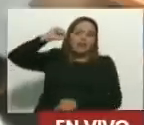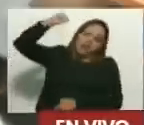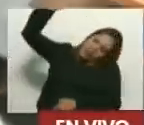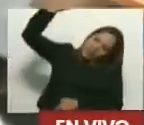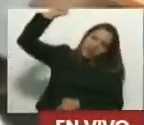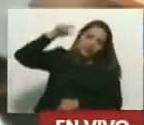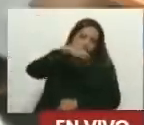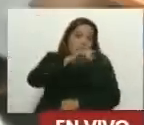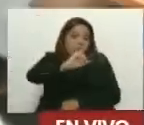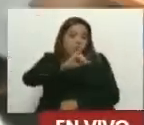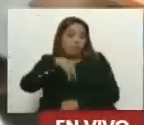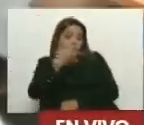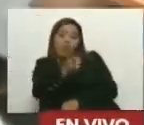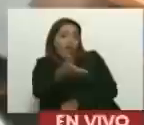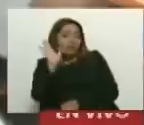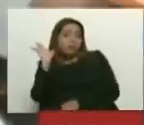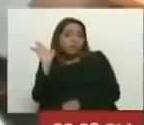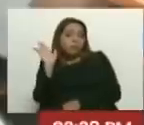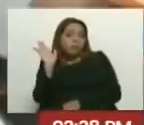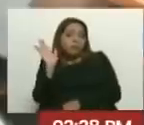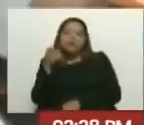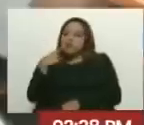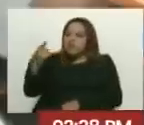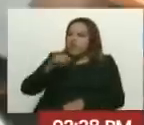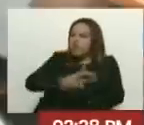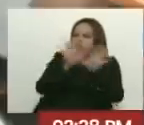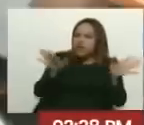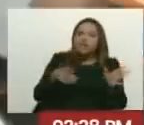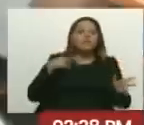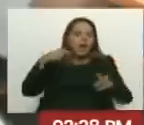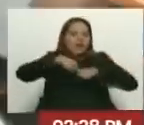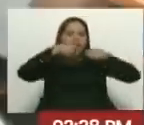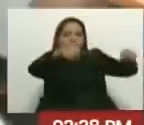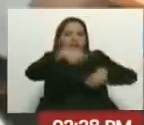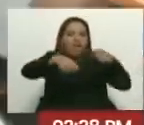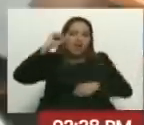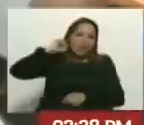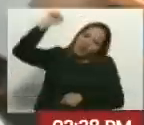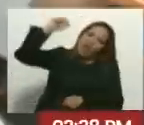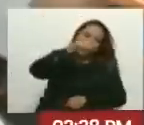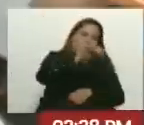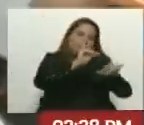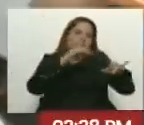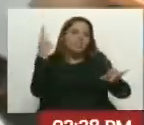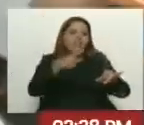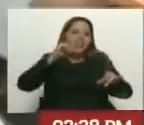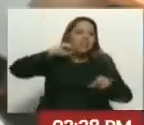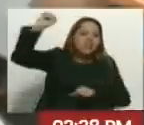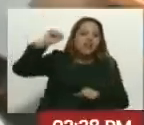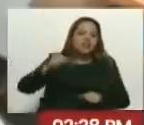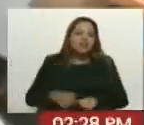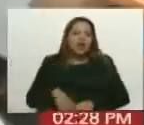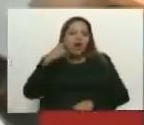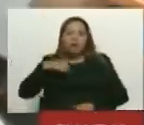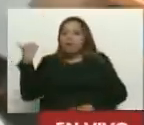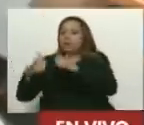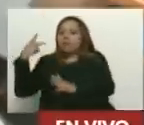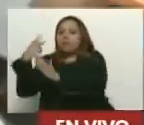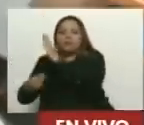Carnevale. No, no, le estoy hablando en serio. Vaya y tome. Vaya y cómprame un mecate. Y se pegó una carrera y se